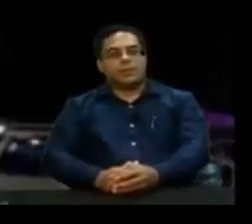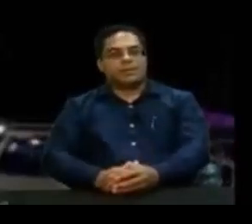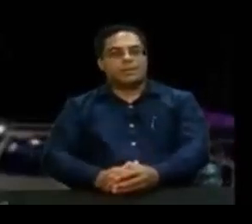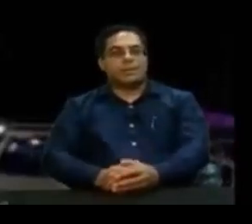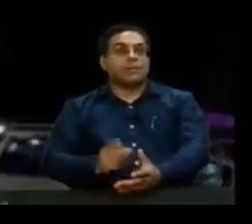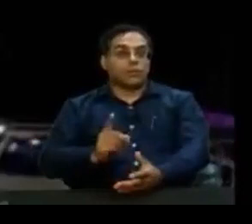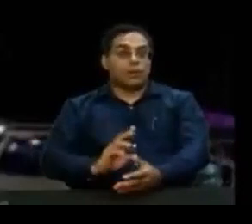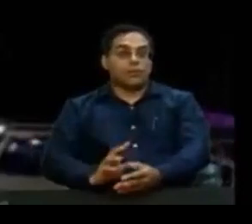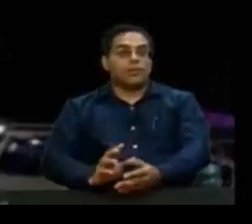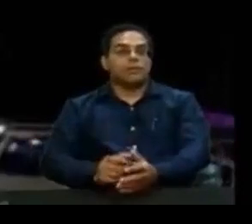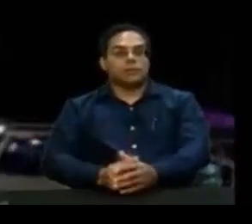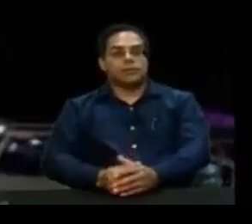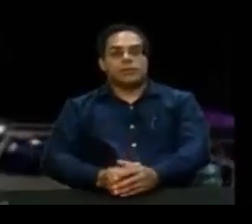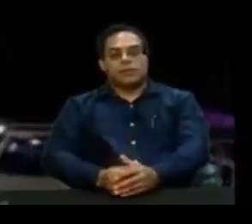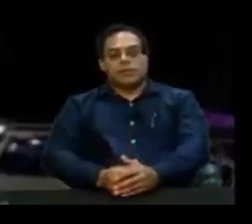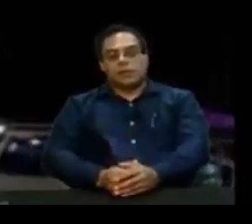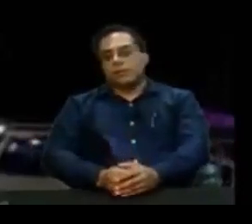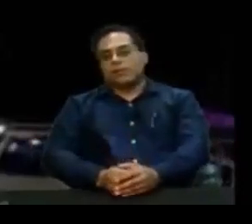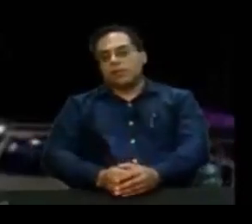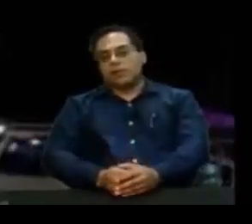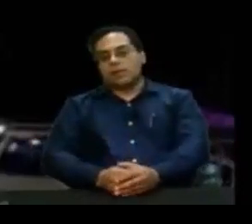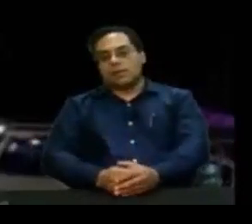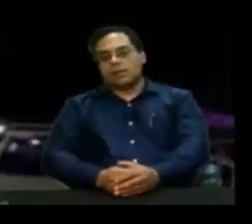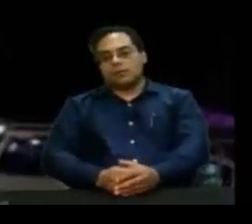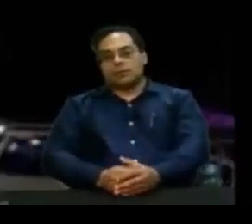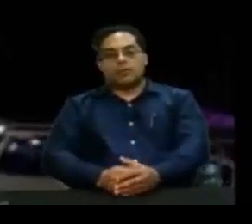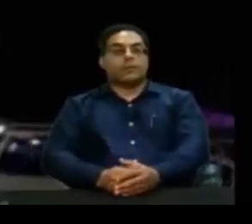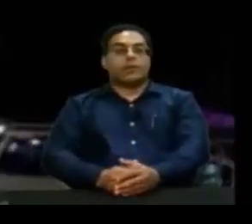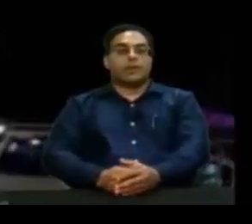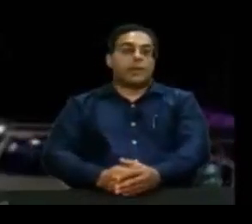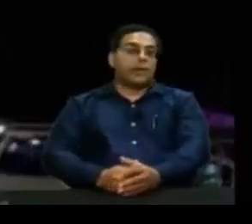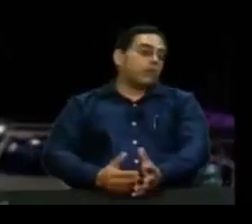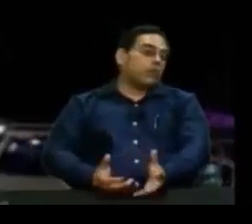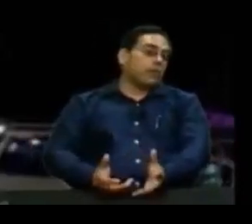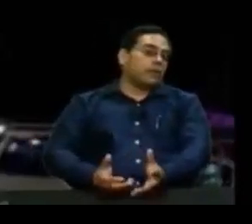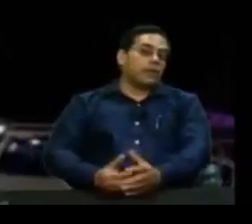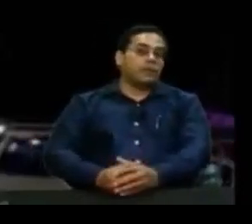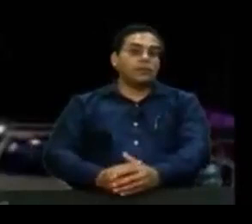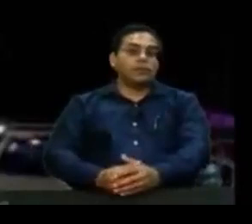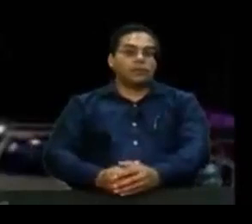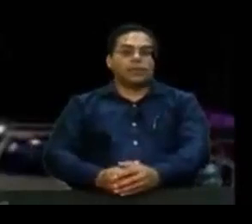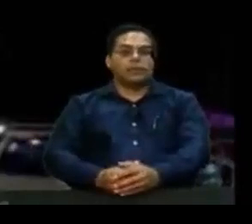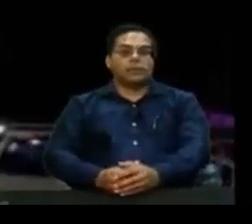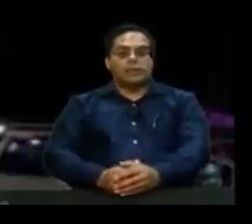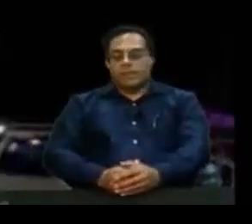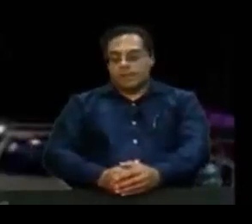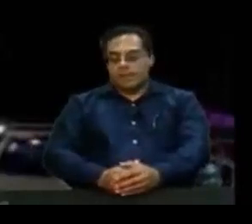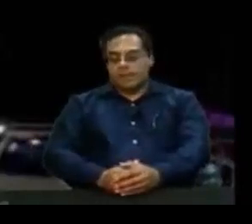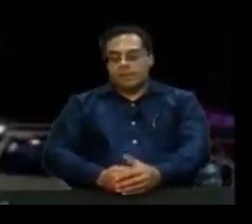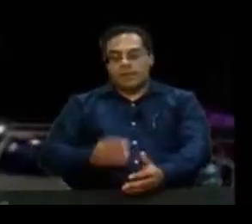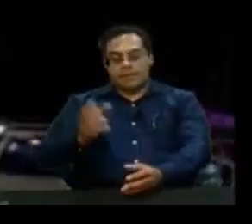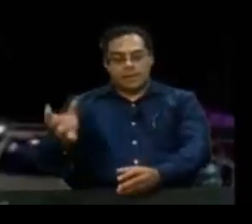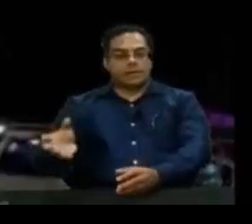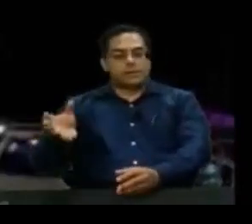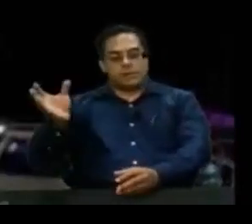del paciente, normalmente, ¿no? Salvo que nos comprometa la vía aérea o haya sangrado muy importante. Y